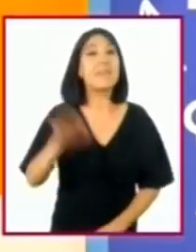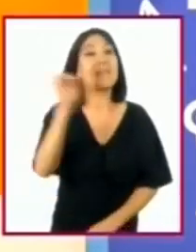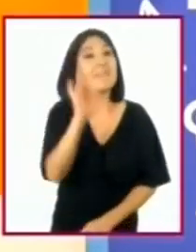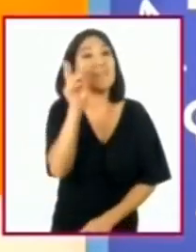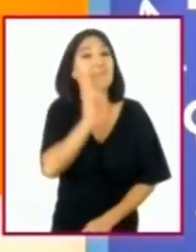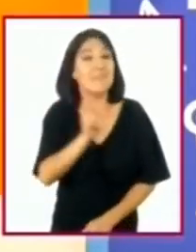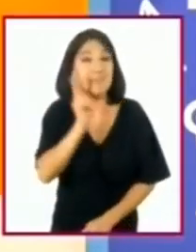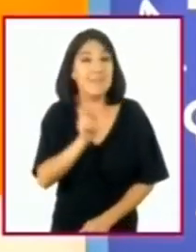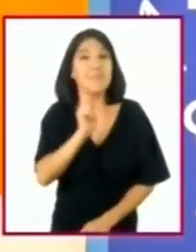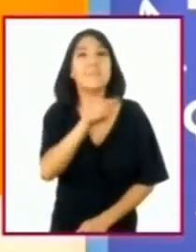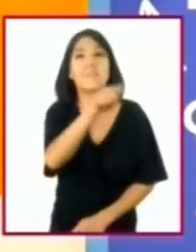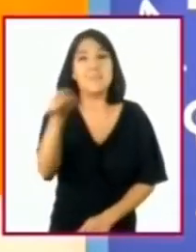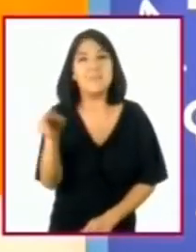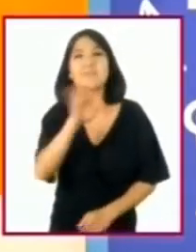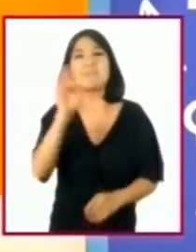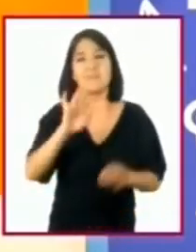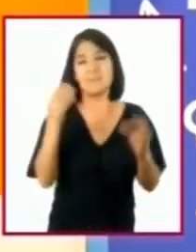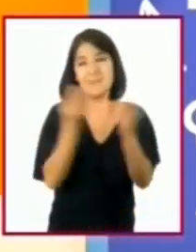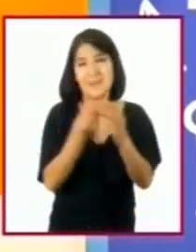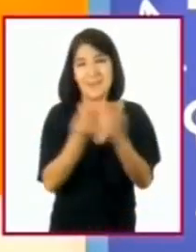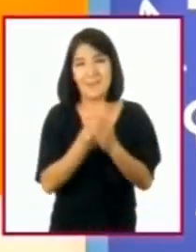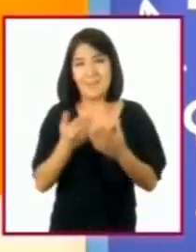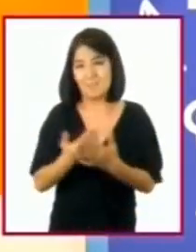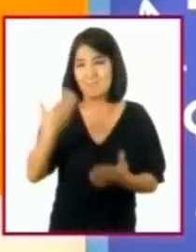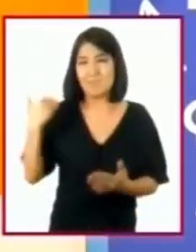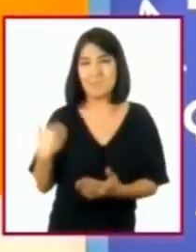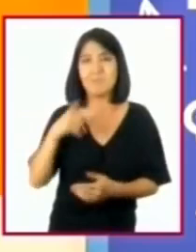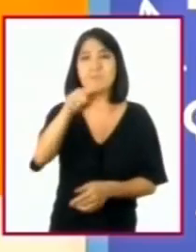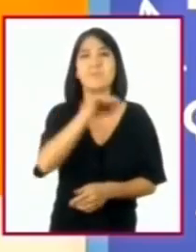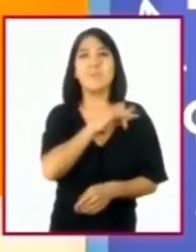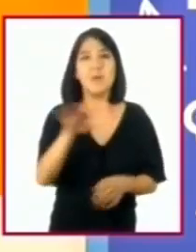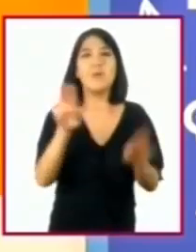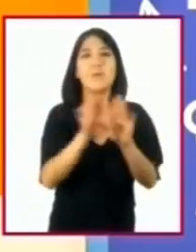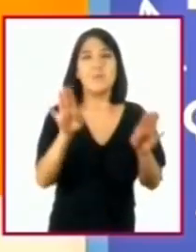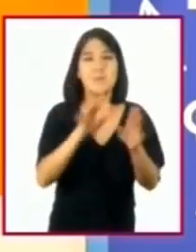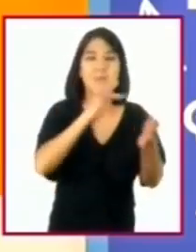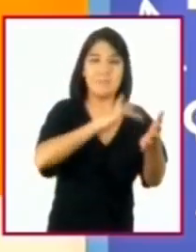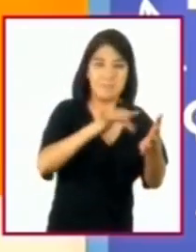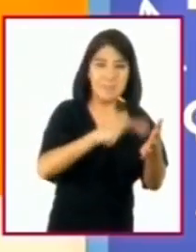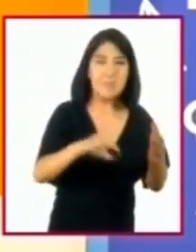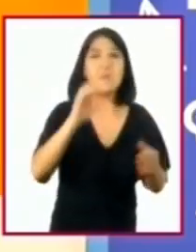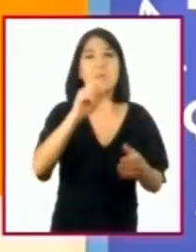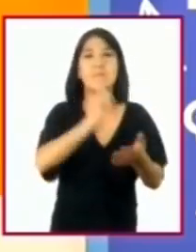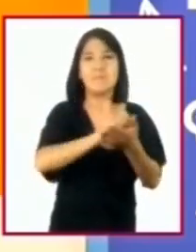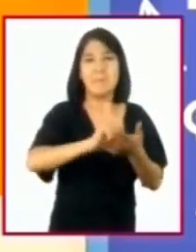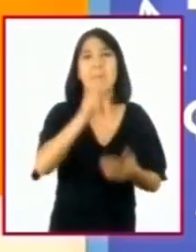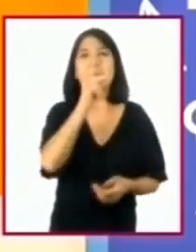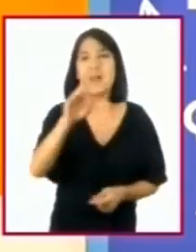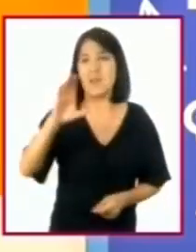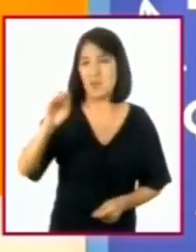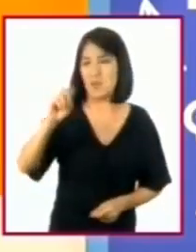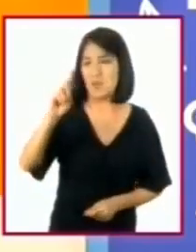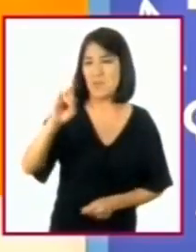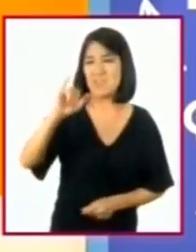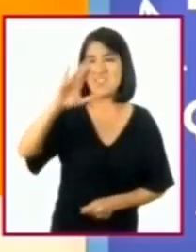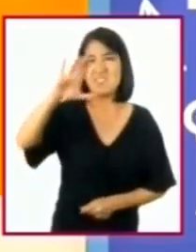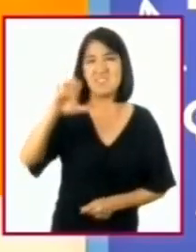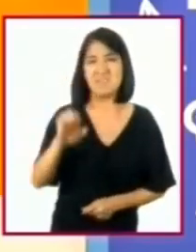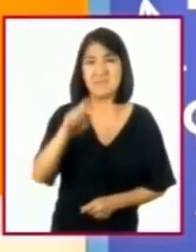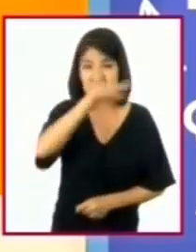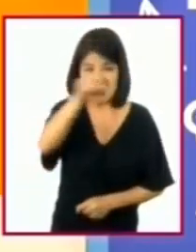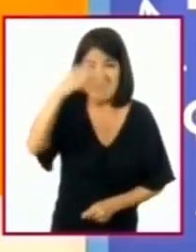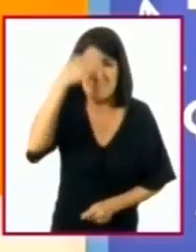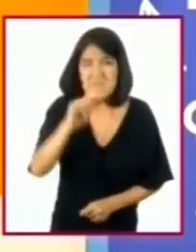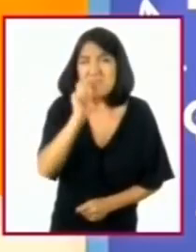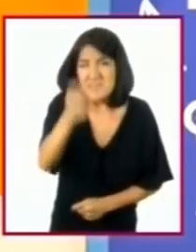Probablemente, en alguna de las sesiones anteriores, pudieron leer o escuchar la palabra códice. Pero, ¿saben qué es un